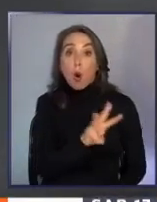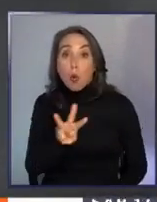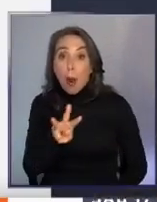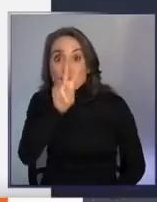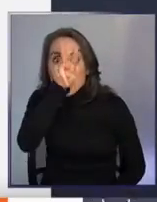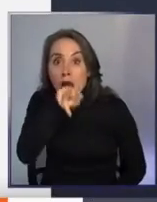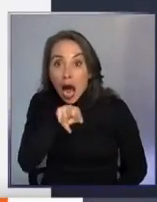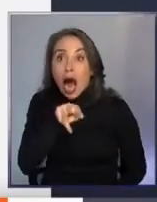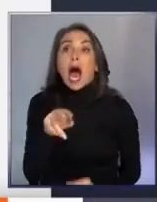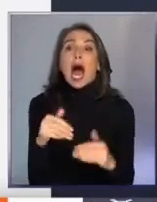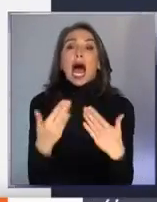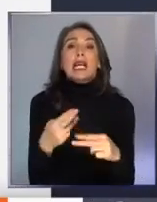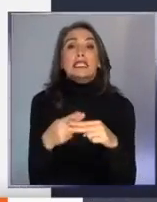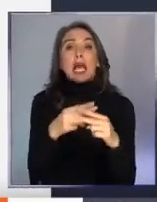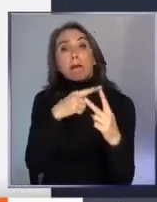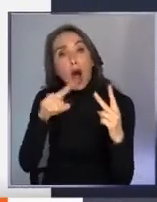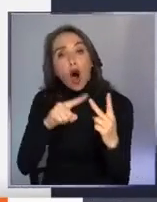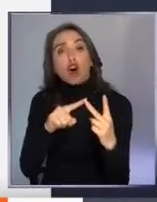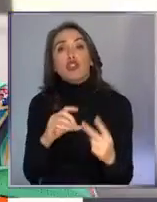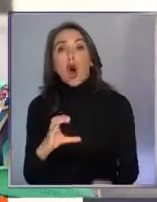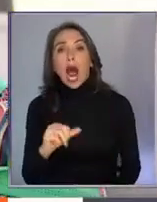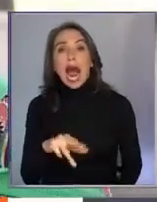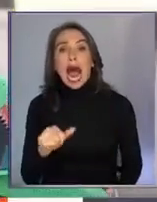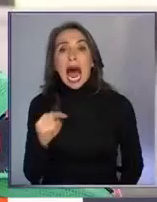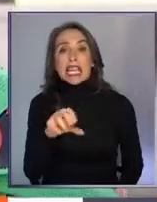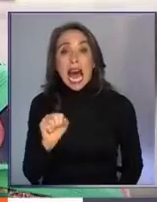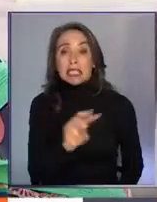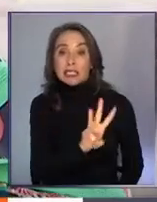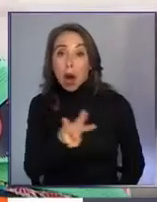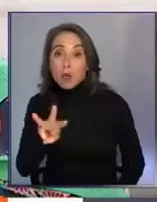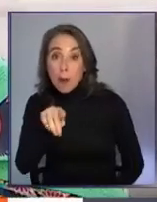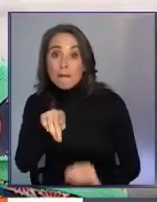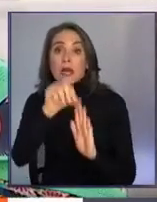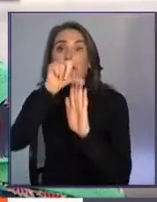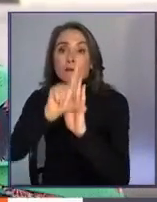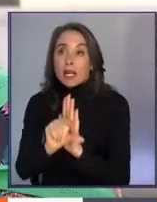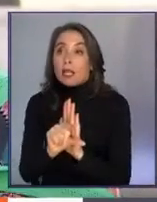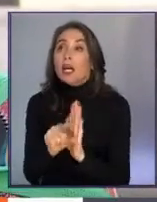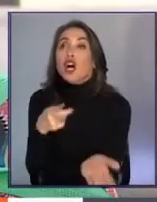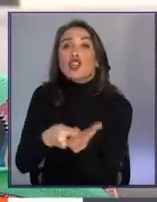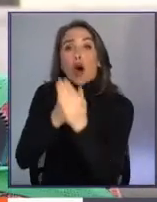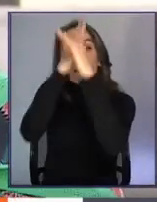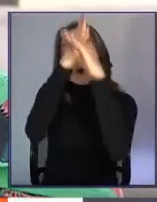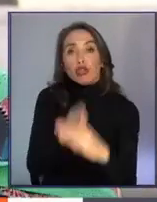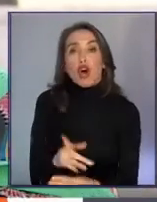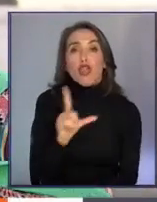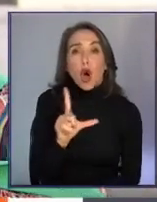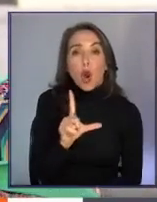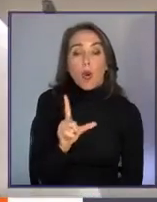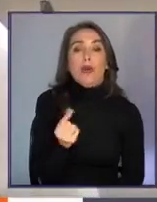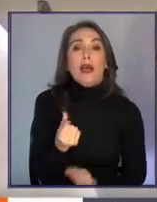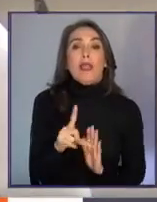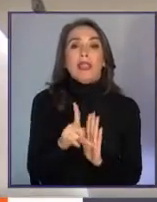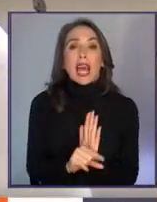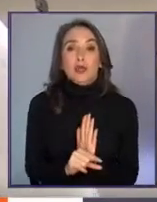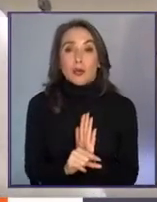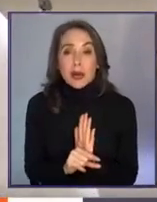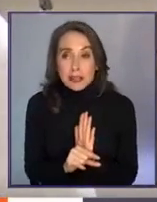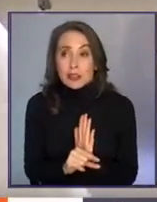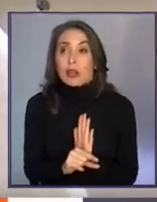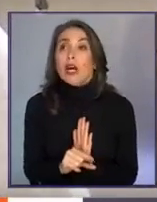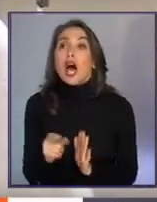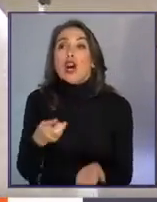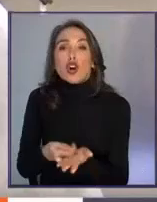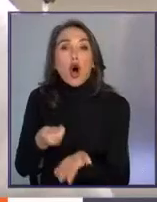como Canasta lo hace con artículos de distinto tipo. Generalmente compro los días lunes porque ahí hacen descuento. Por lo menos con la